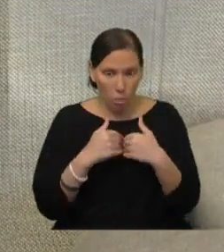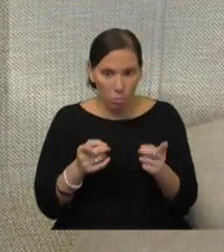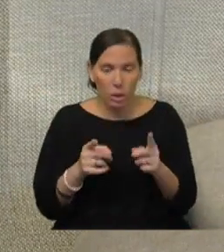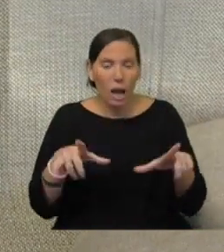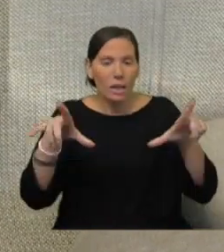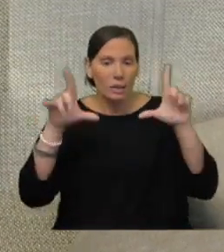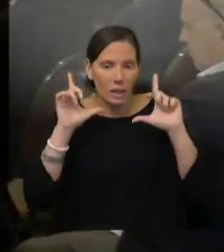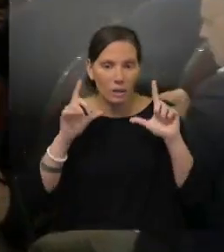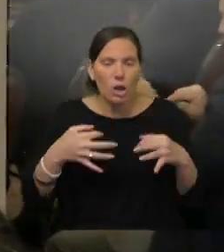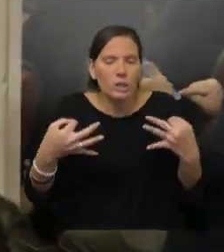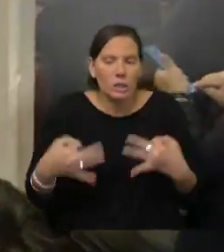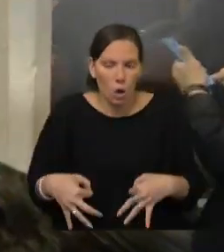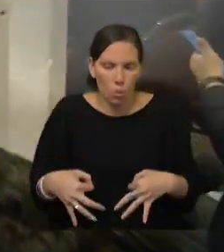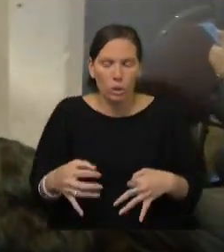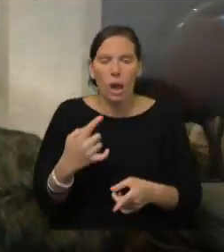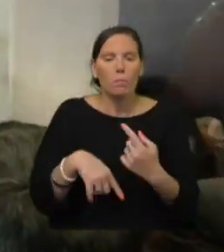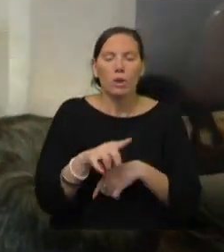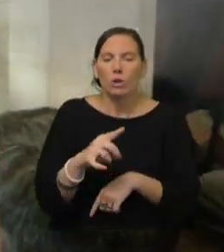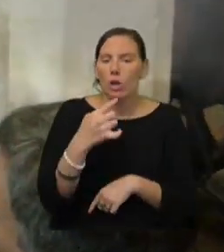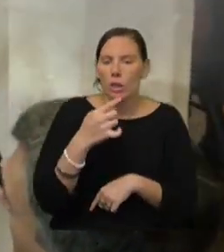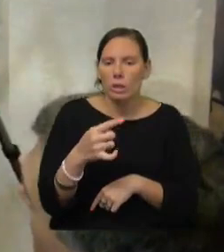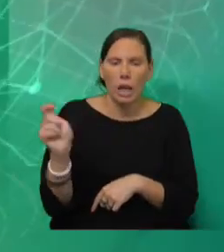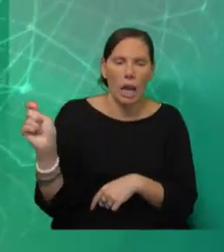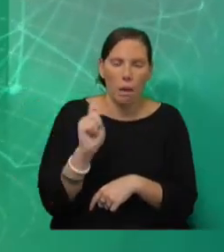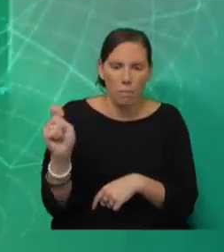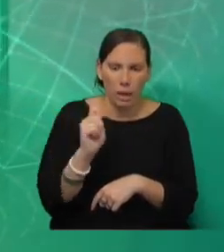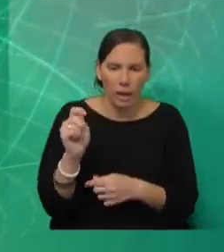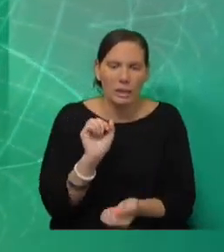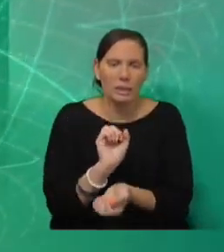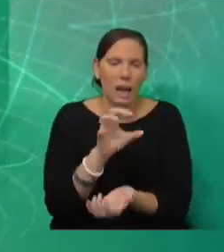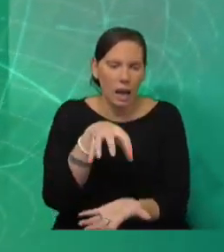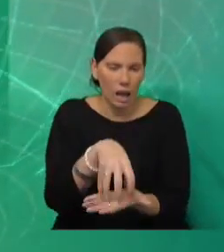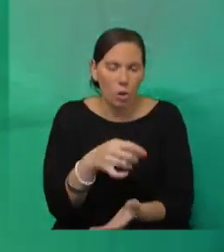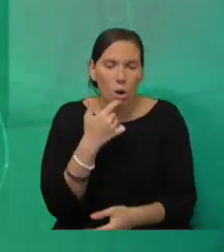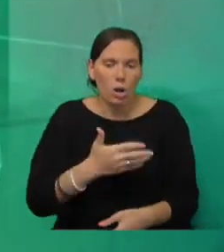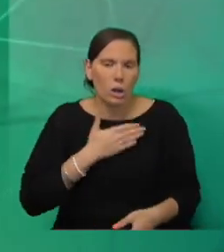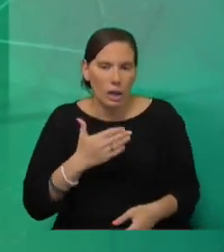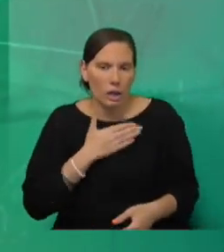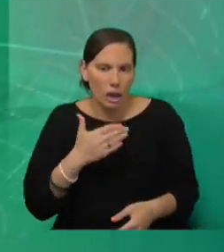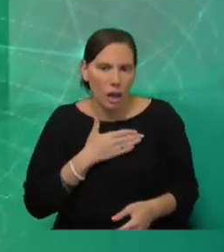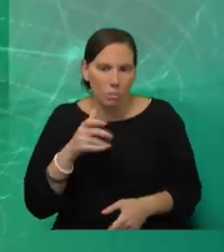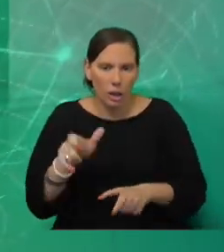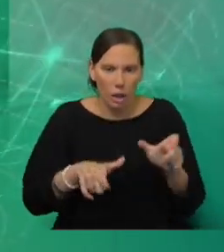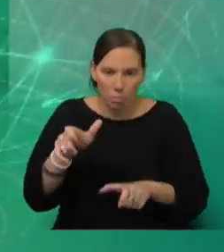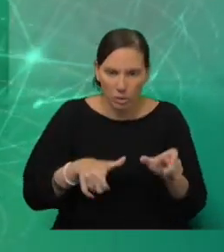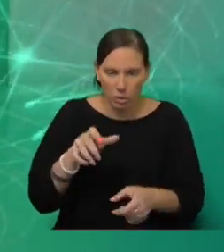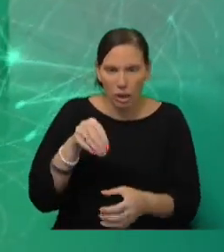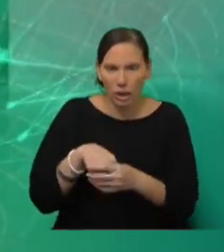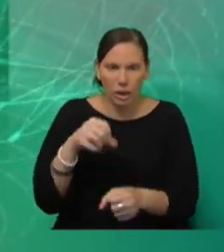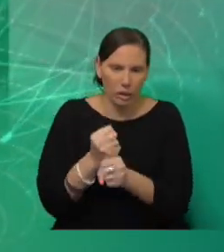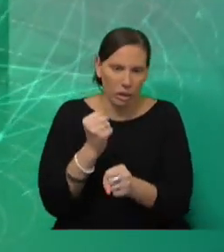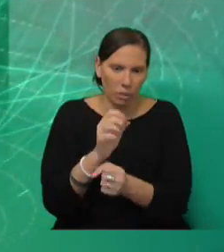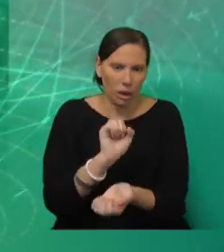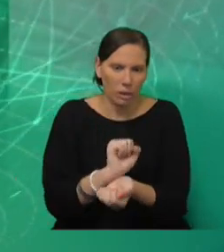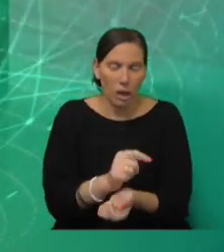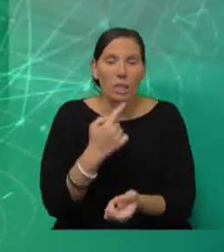candidato de la seguridad pero no declararía una emergencia carcelaria como reclama el personal penitenciario apuesta a